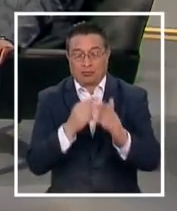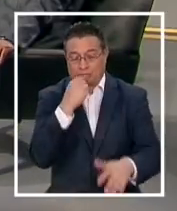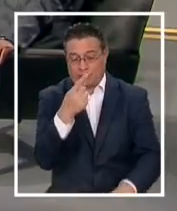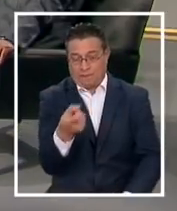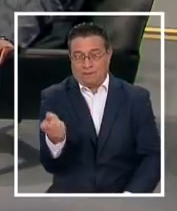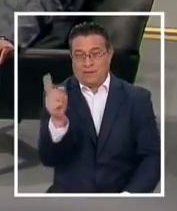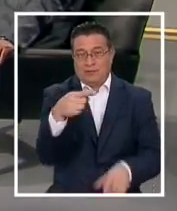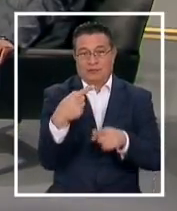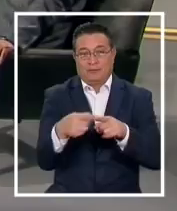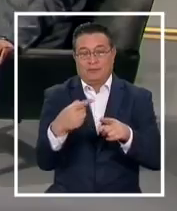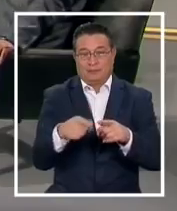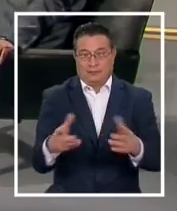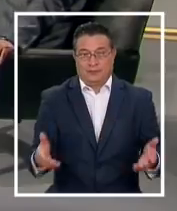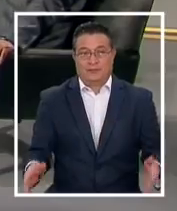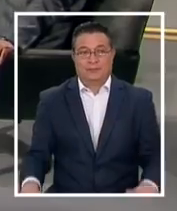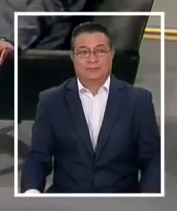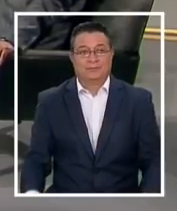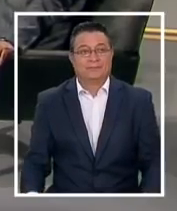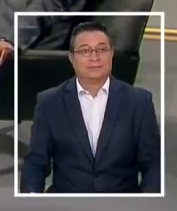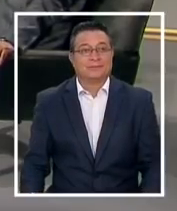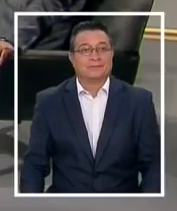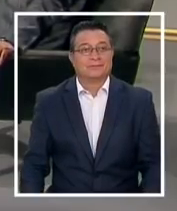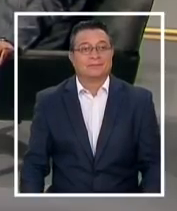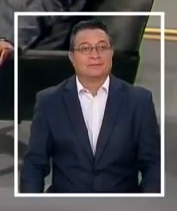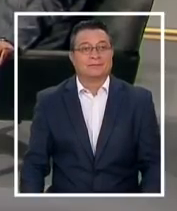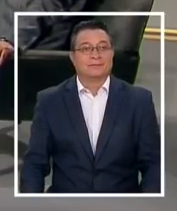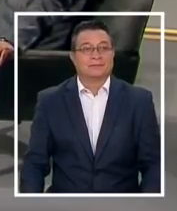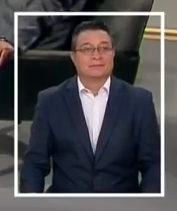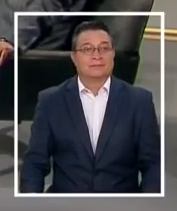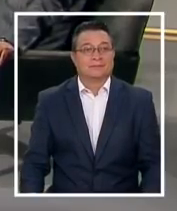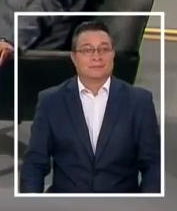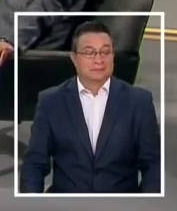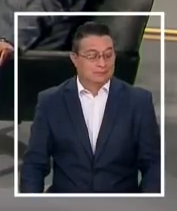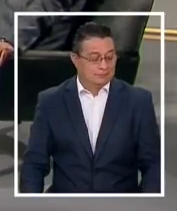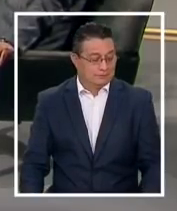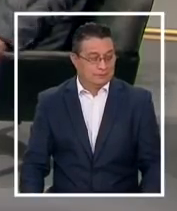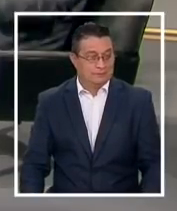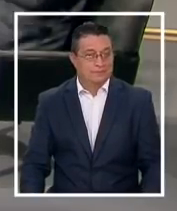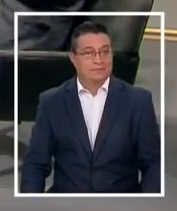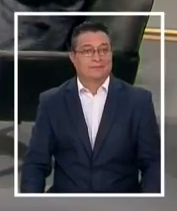con más aquí en Estado Nacional. ¿Cuántos minutos la voz?